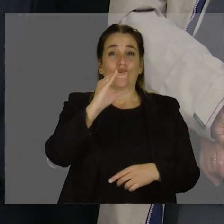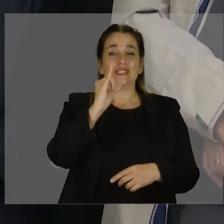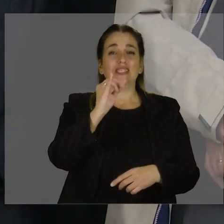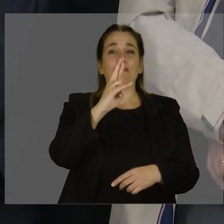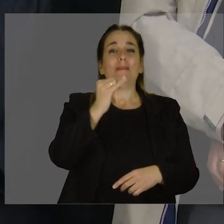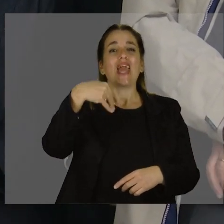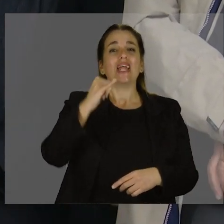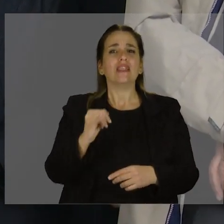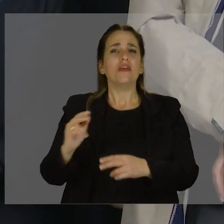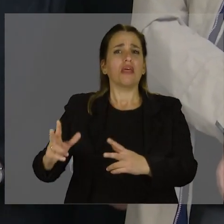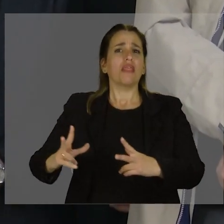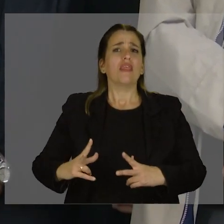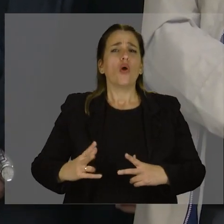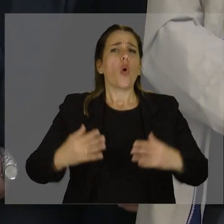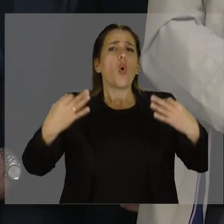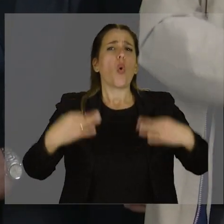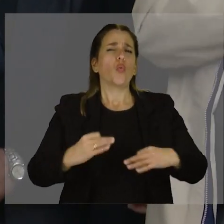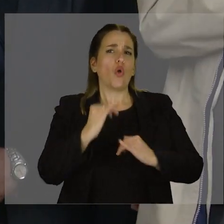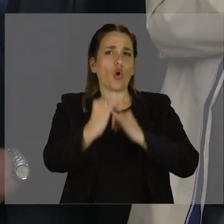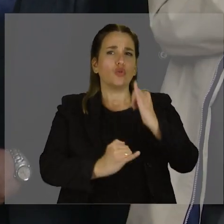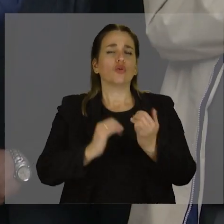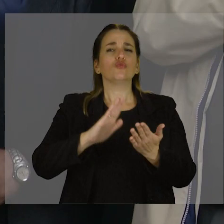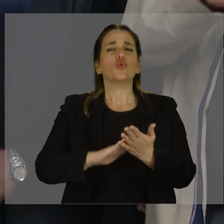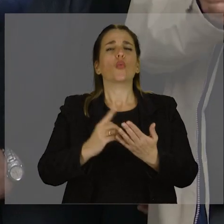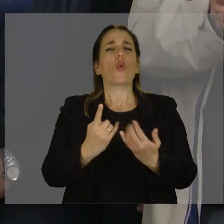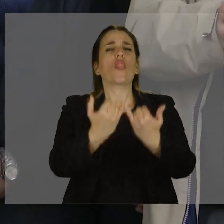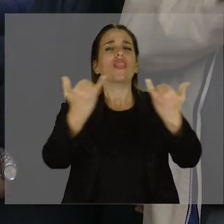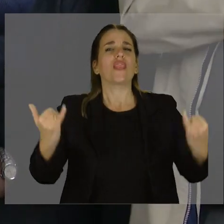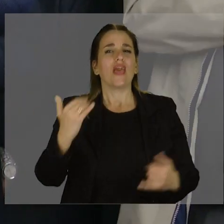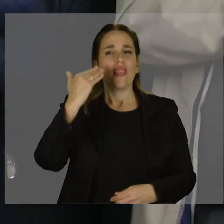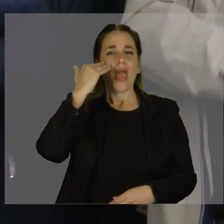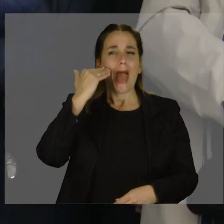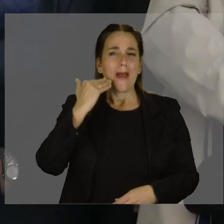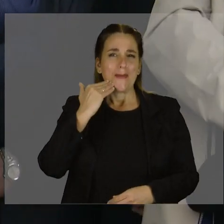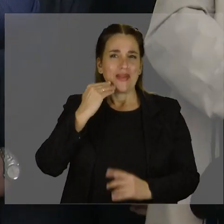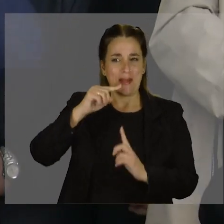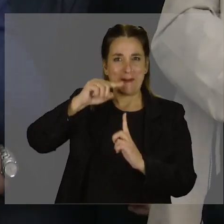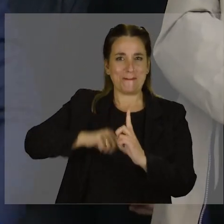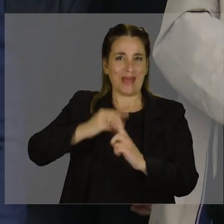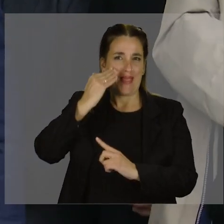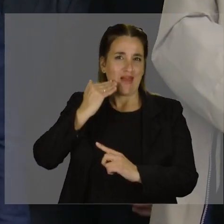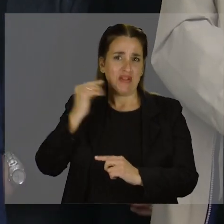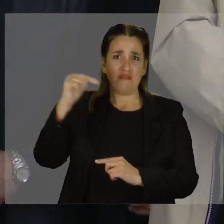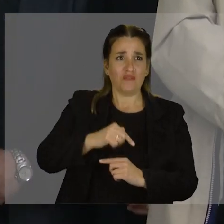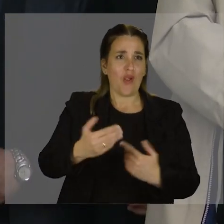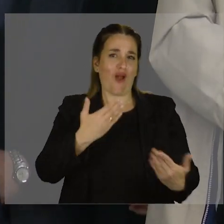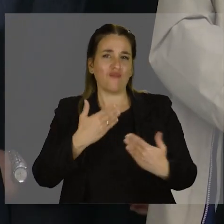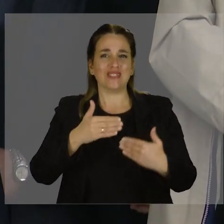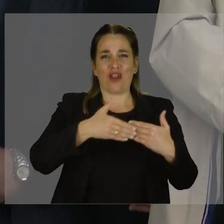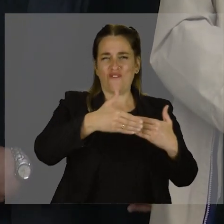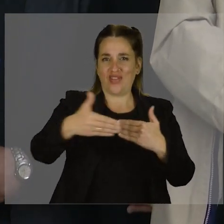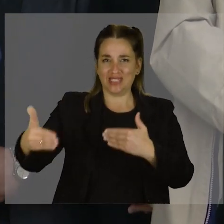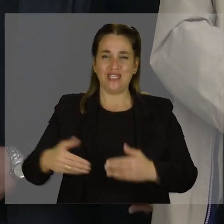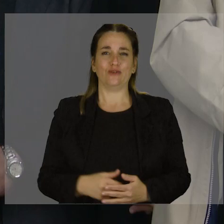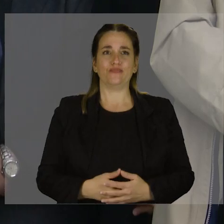Leonardo Cipriani decía de un día de abril que vino a hablar con los vecinos. Yo voy a ir un poquito más